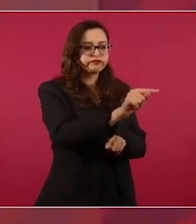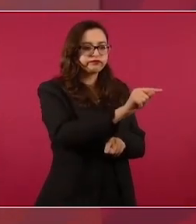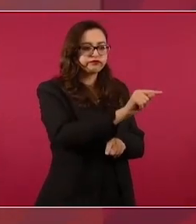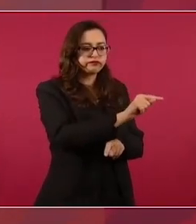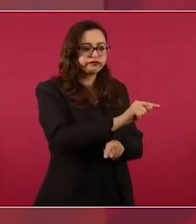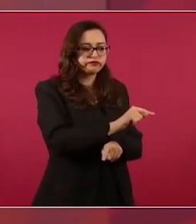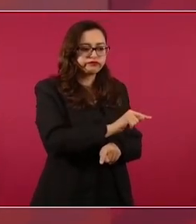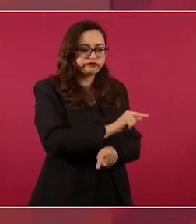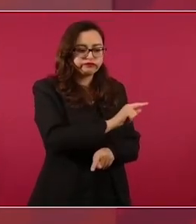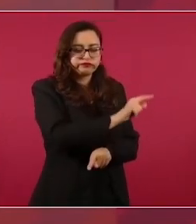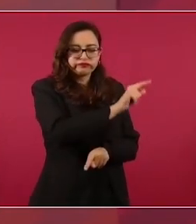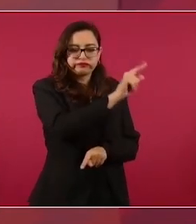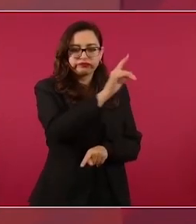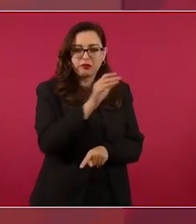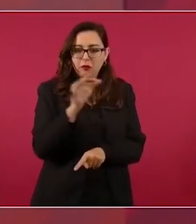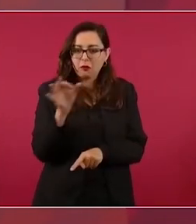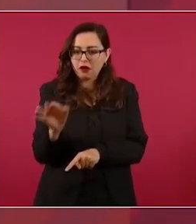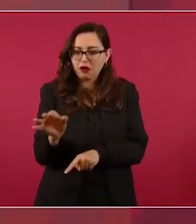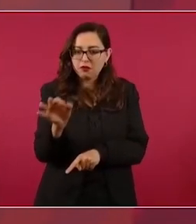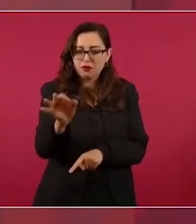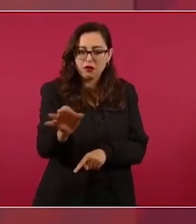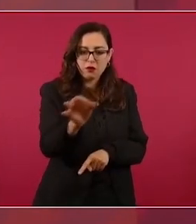Chichén,